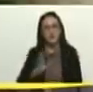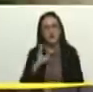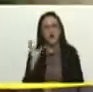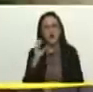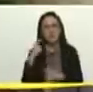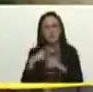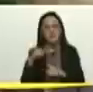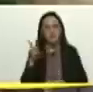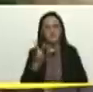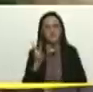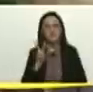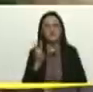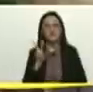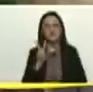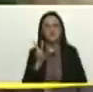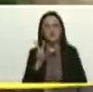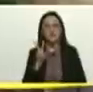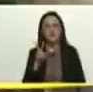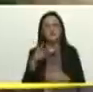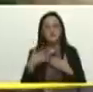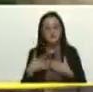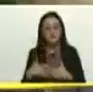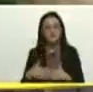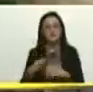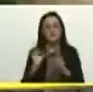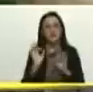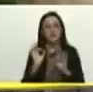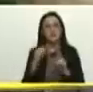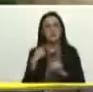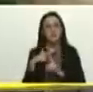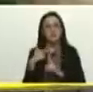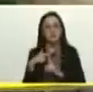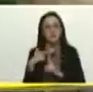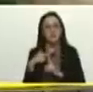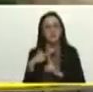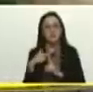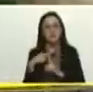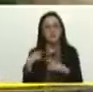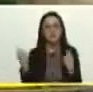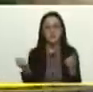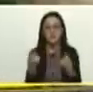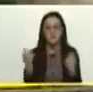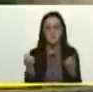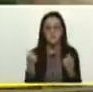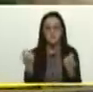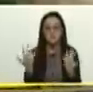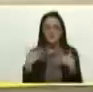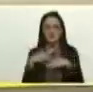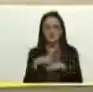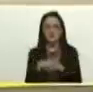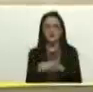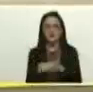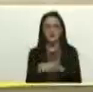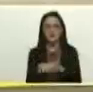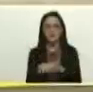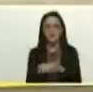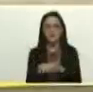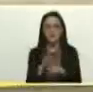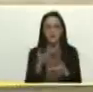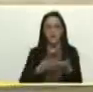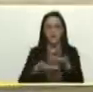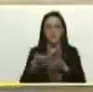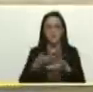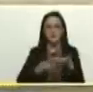y Venezuela, apunta en la dirección correcta de promover una integración productiva,